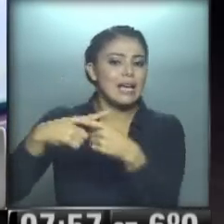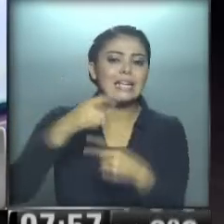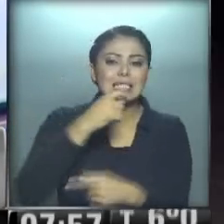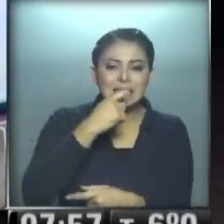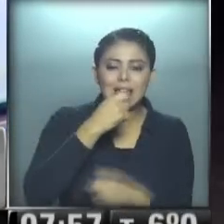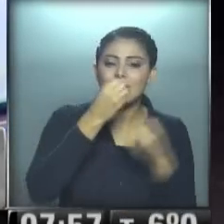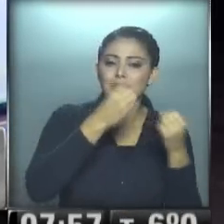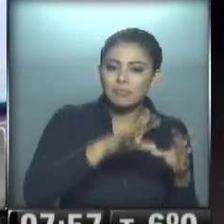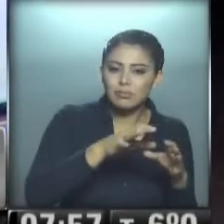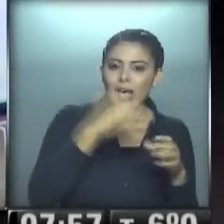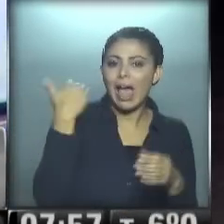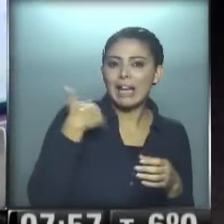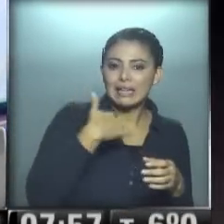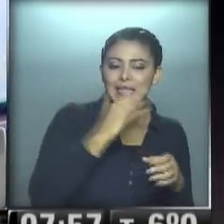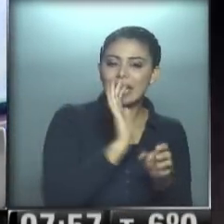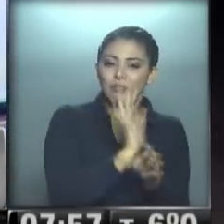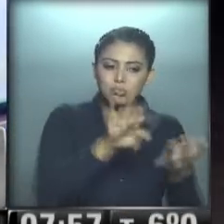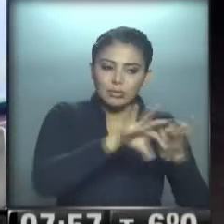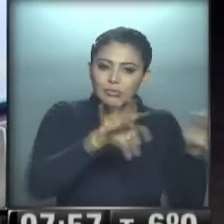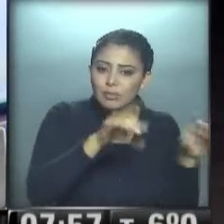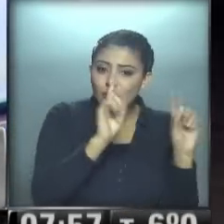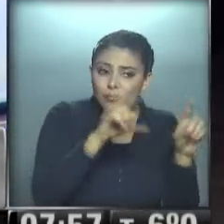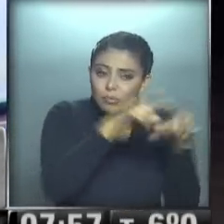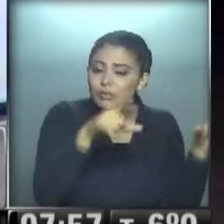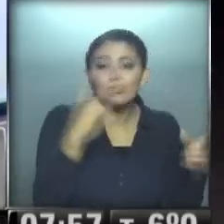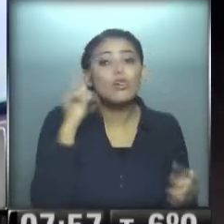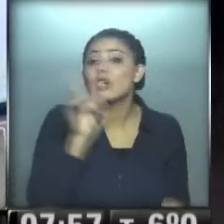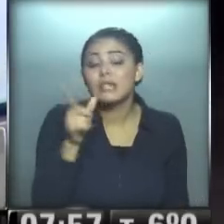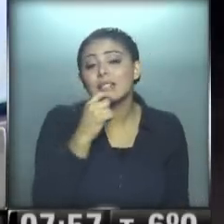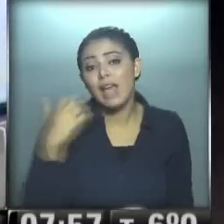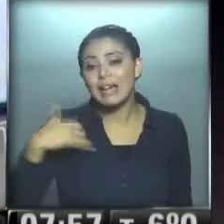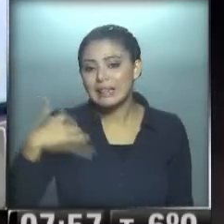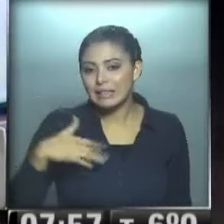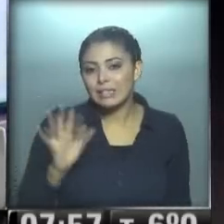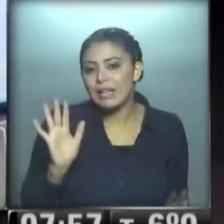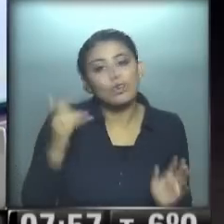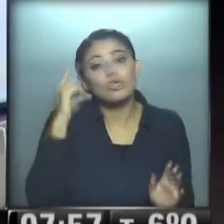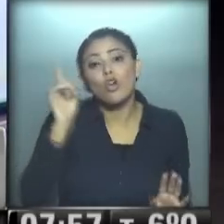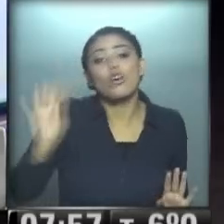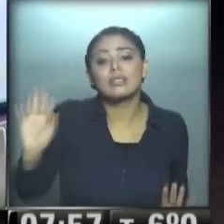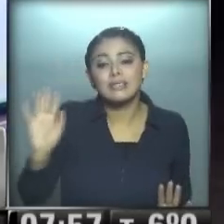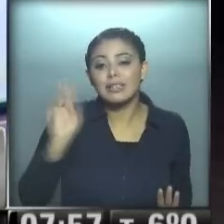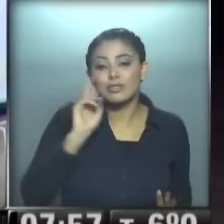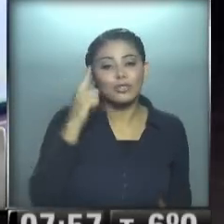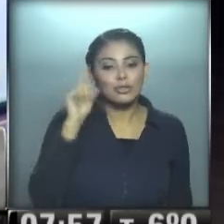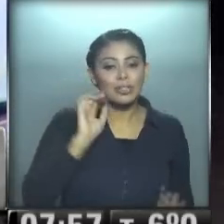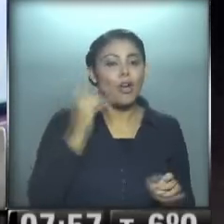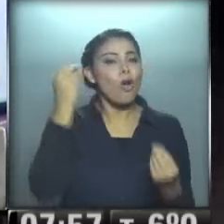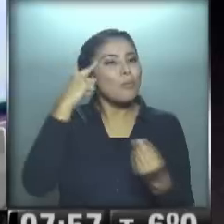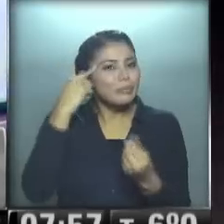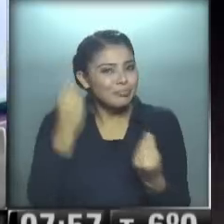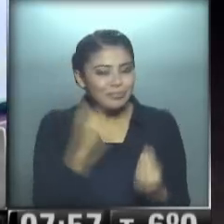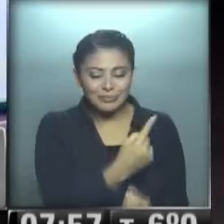partir a Argentina el partido. No sé si a Argentina le conviene también, no lo sé porque no he hablado con Sabía y no sé las ideas que